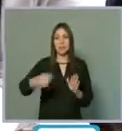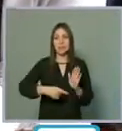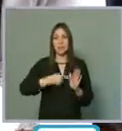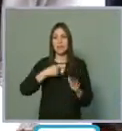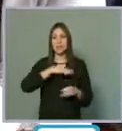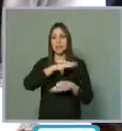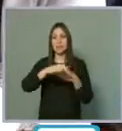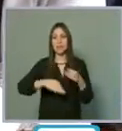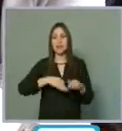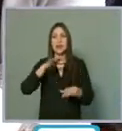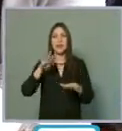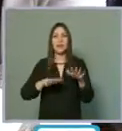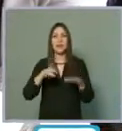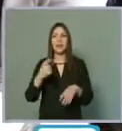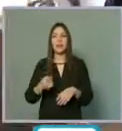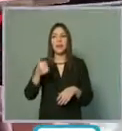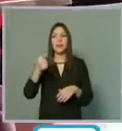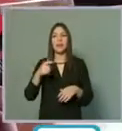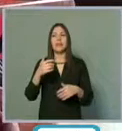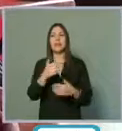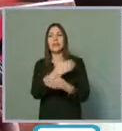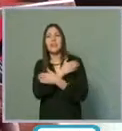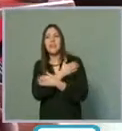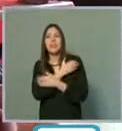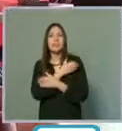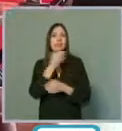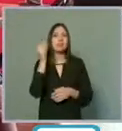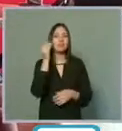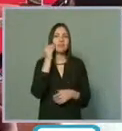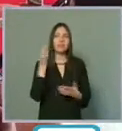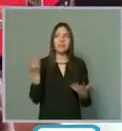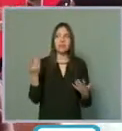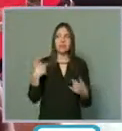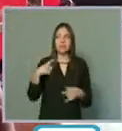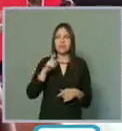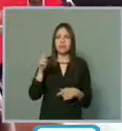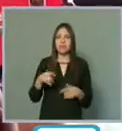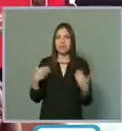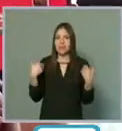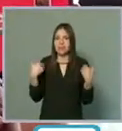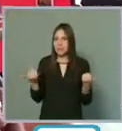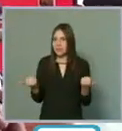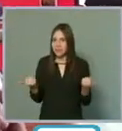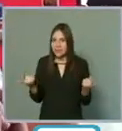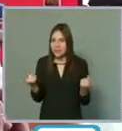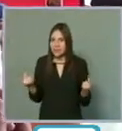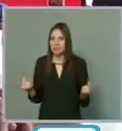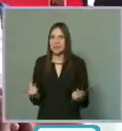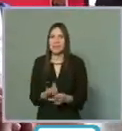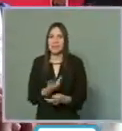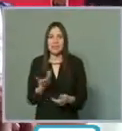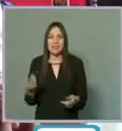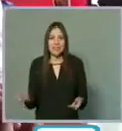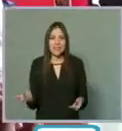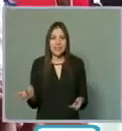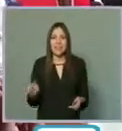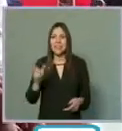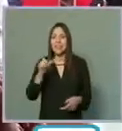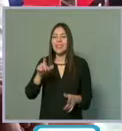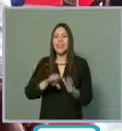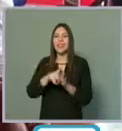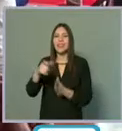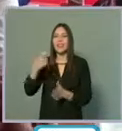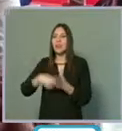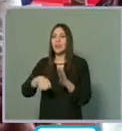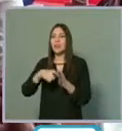me besaban y me abrazaban, y yo no entendía qué estaba pasando, honestamente. Cada vez que sales, no sé, a comprar algo,